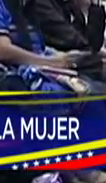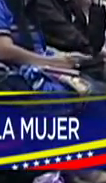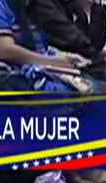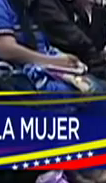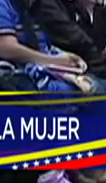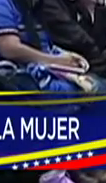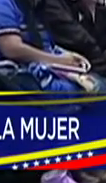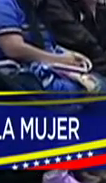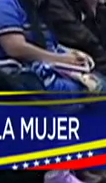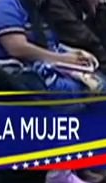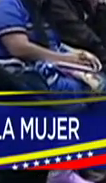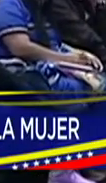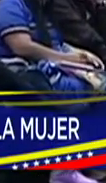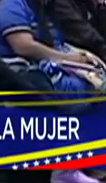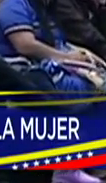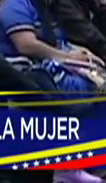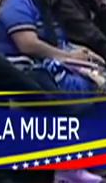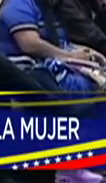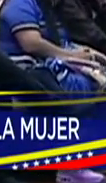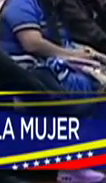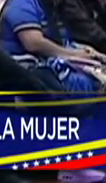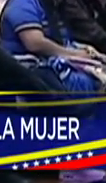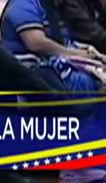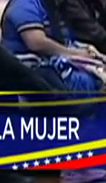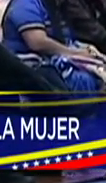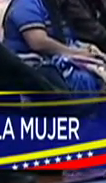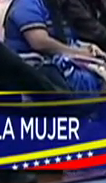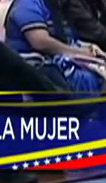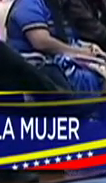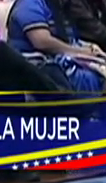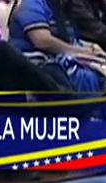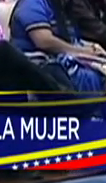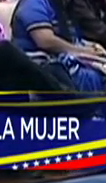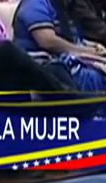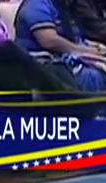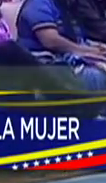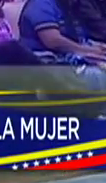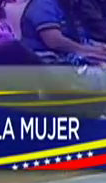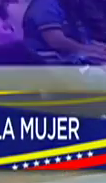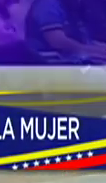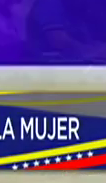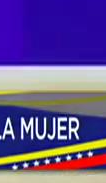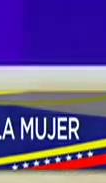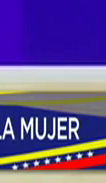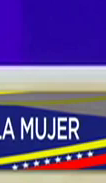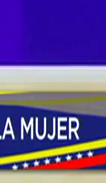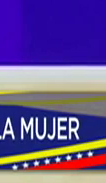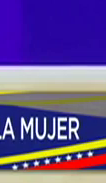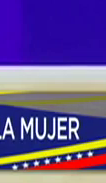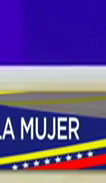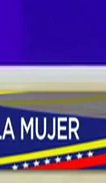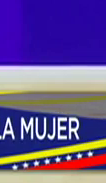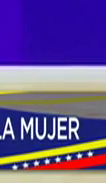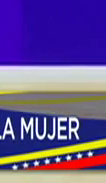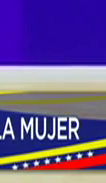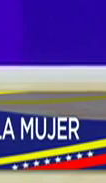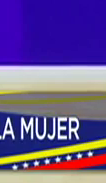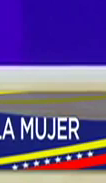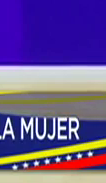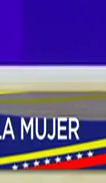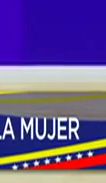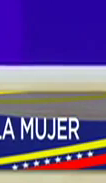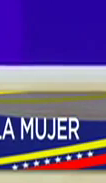cómo vamos a avanzar para este cuarto vértice. Muy bien, muchas gracias. Fiscal General de la República.